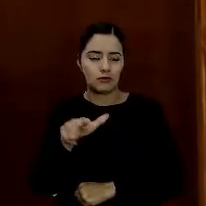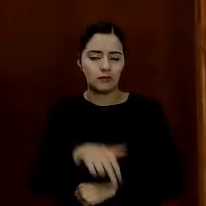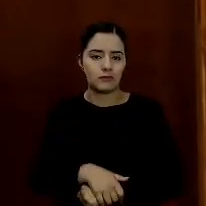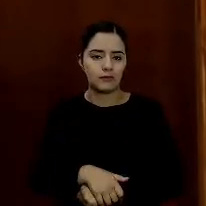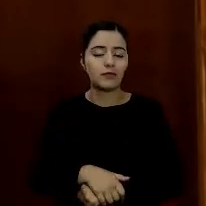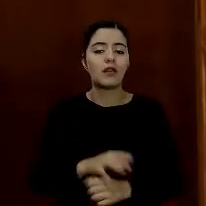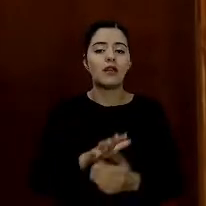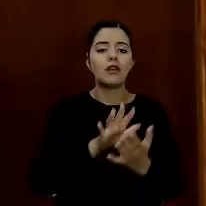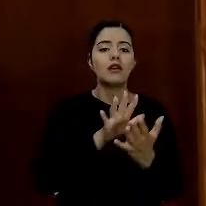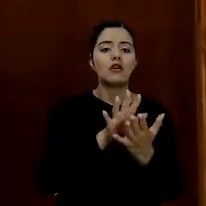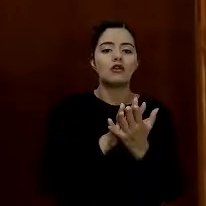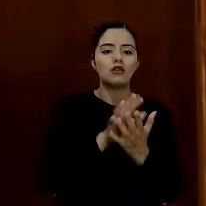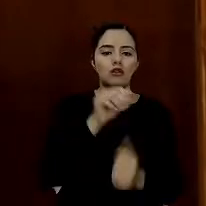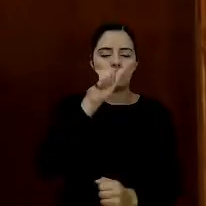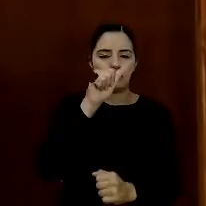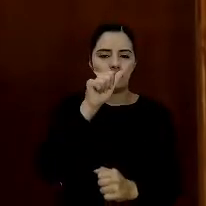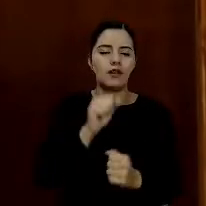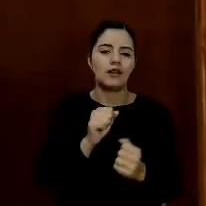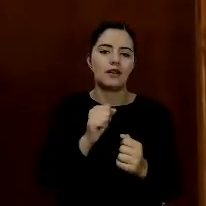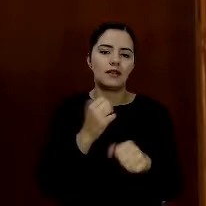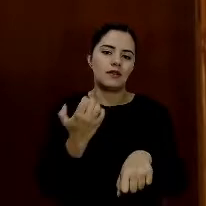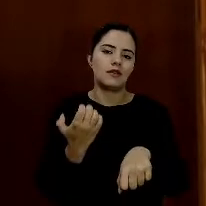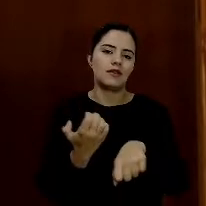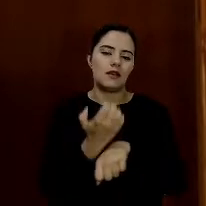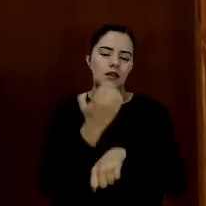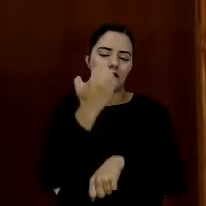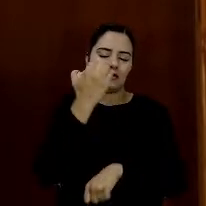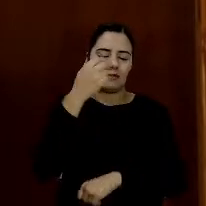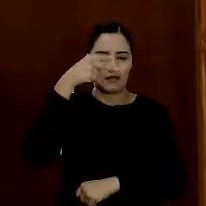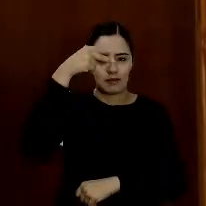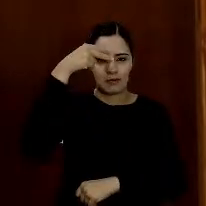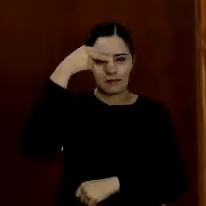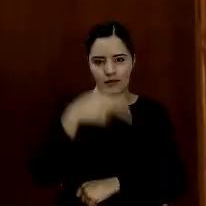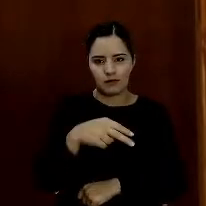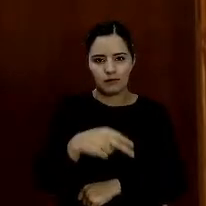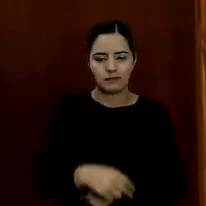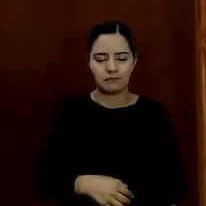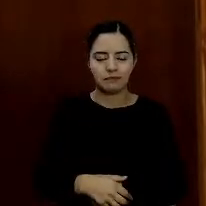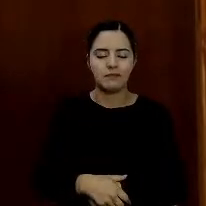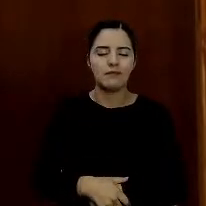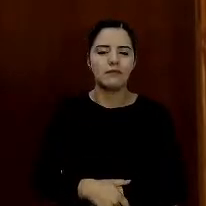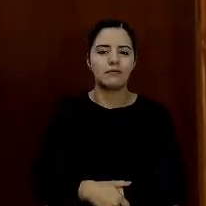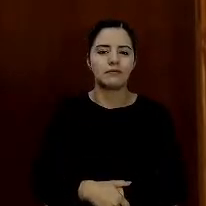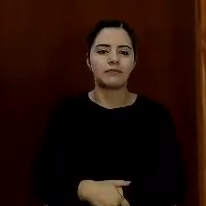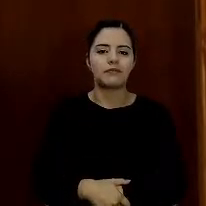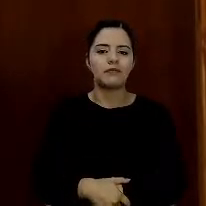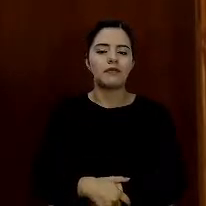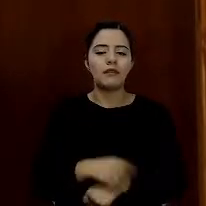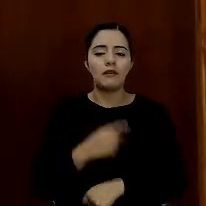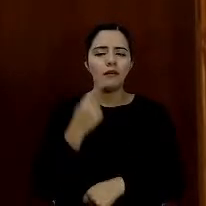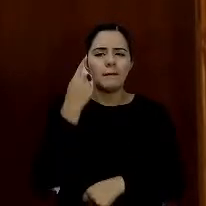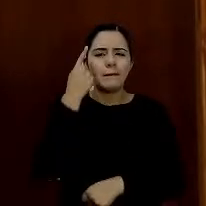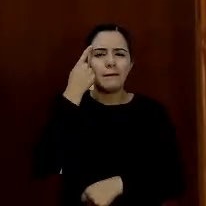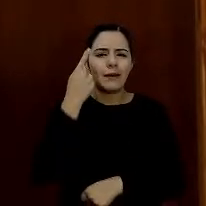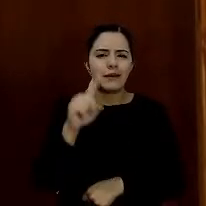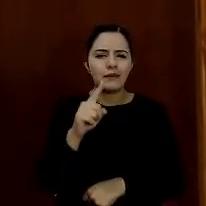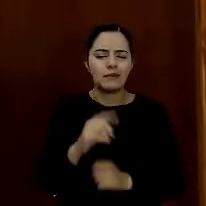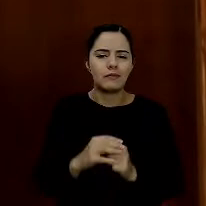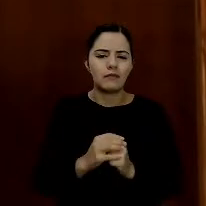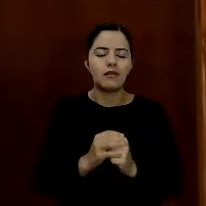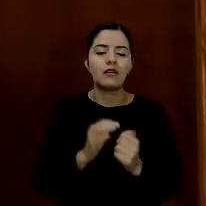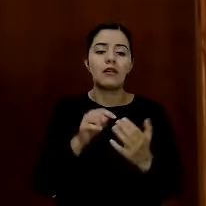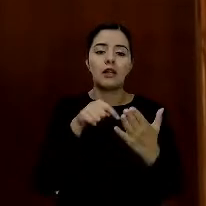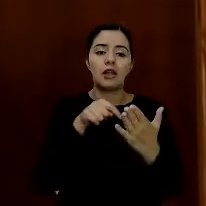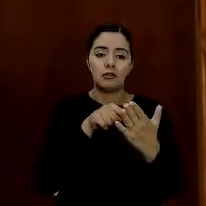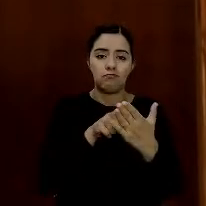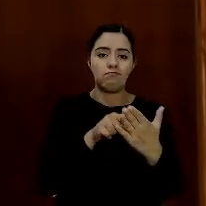de la Constitución del Estado Libre y Soberano de México, a fin de reconocer en el